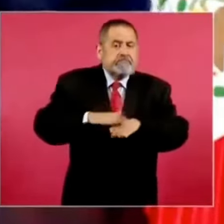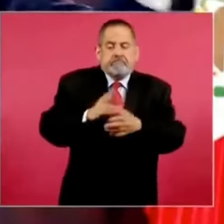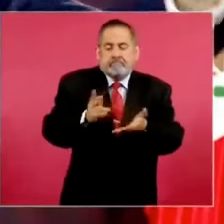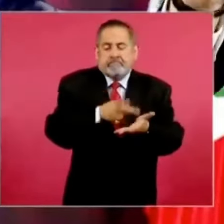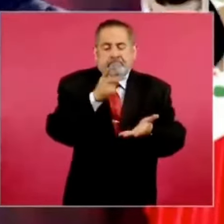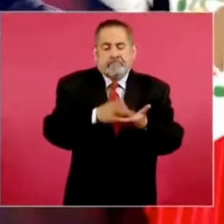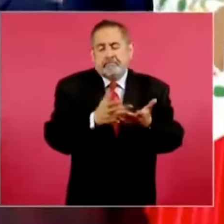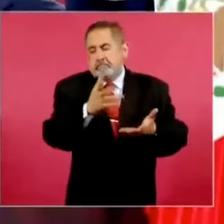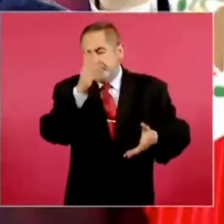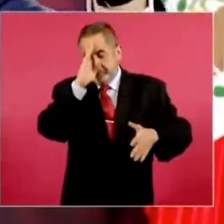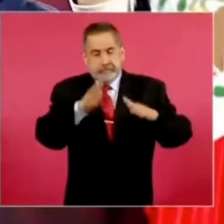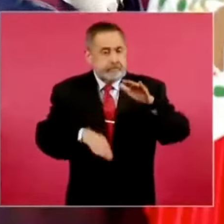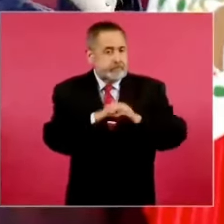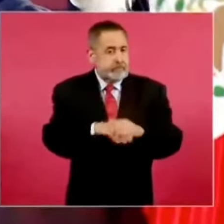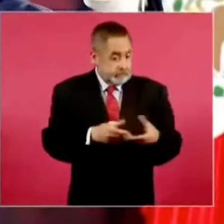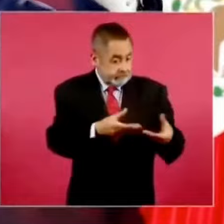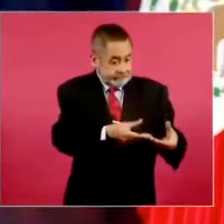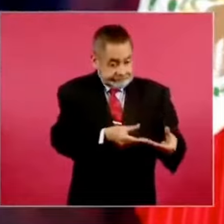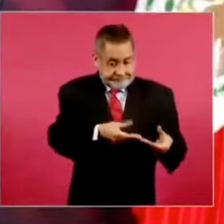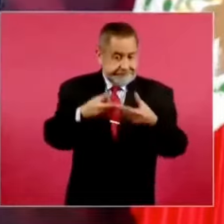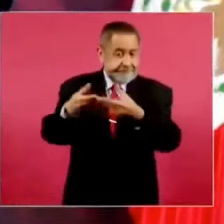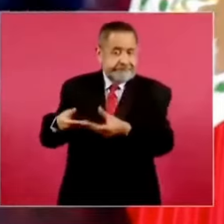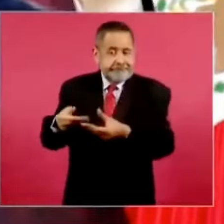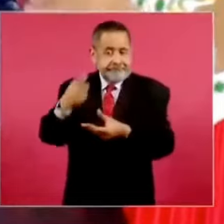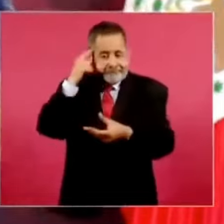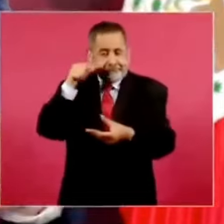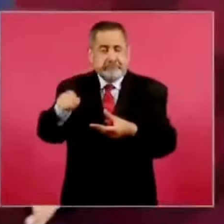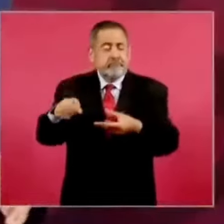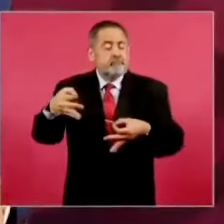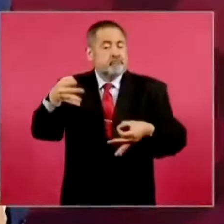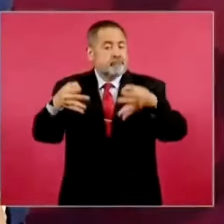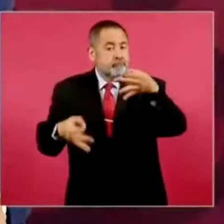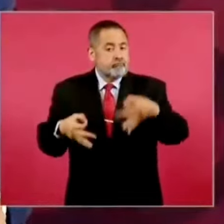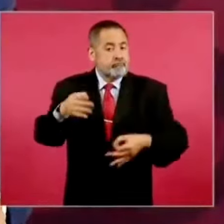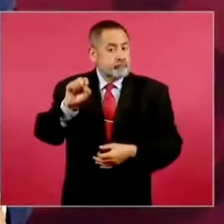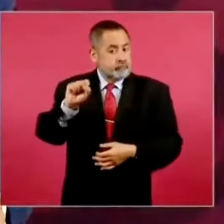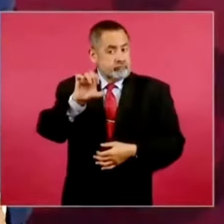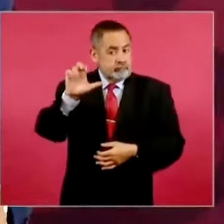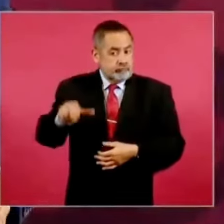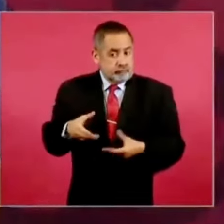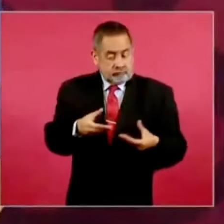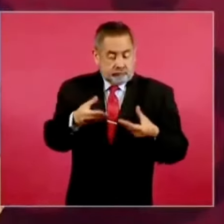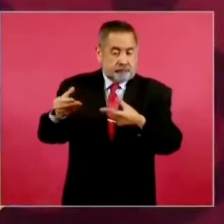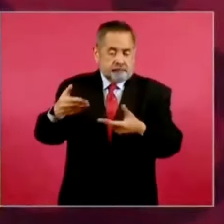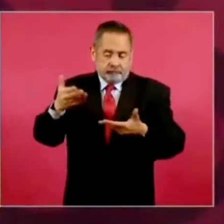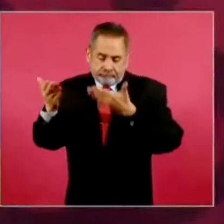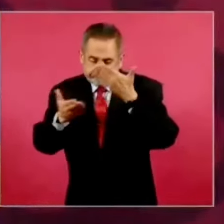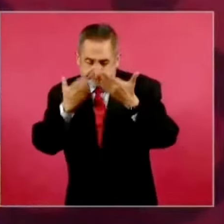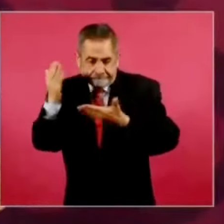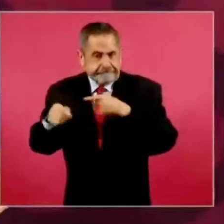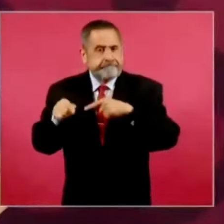Llegó el expediente hasta la corte y este que